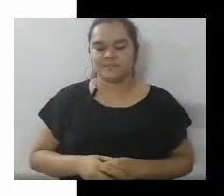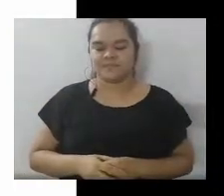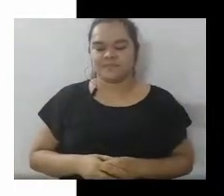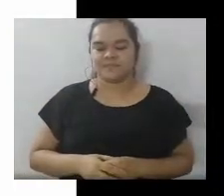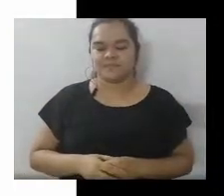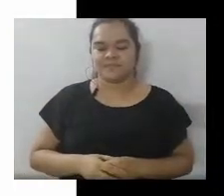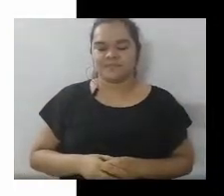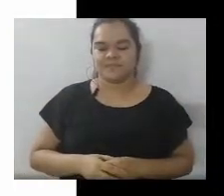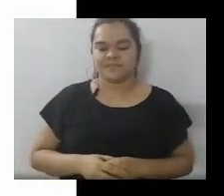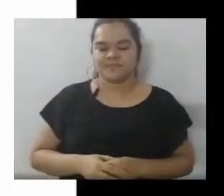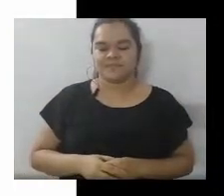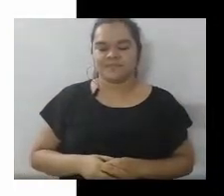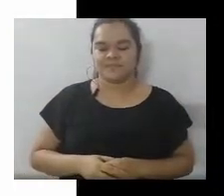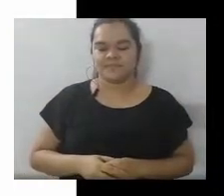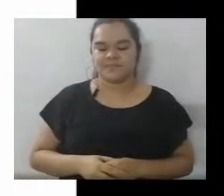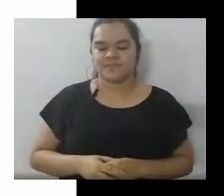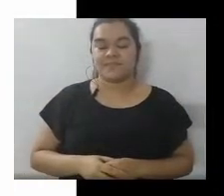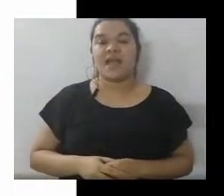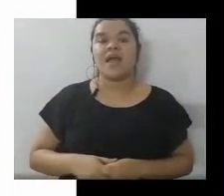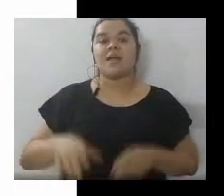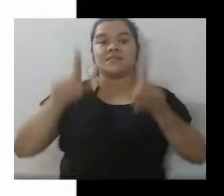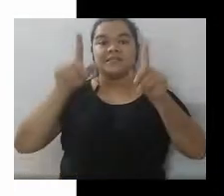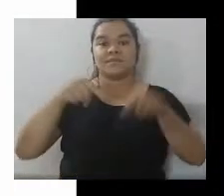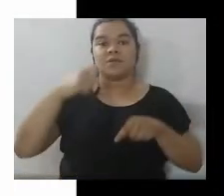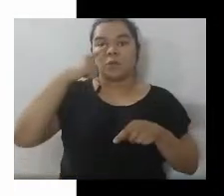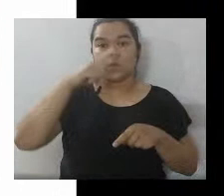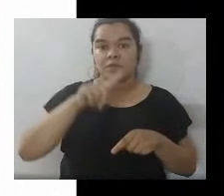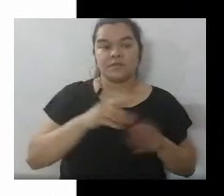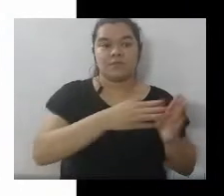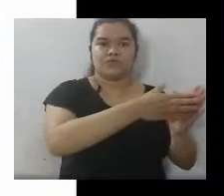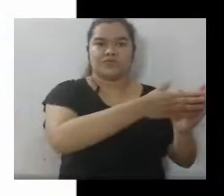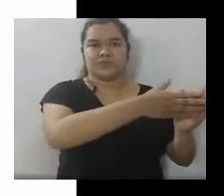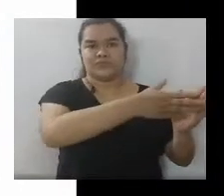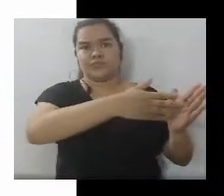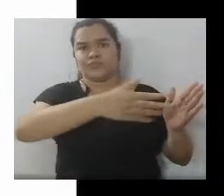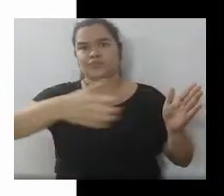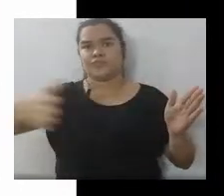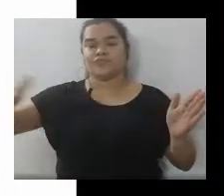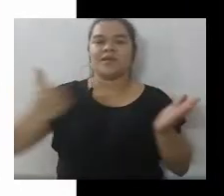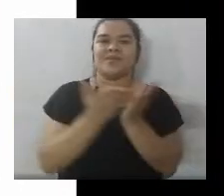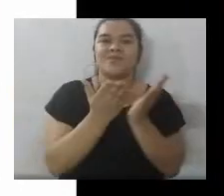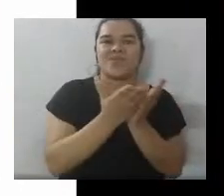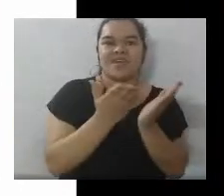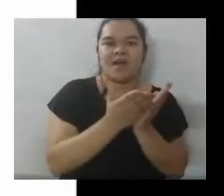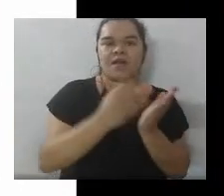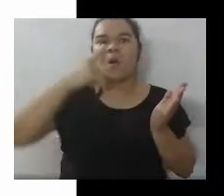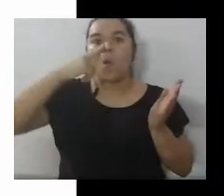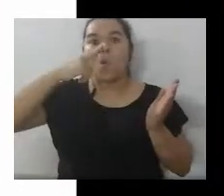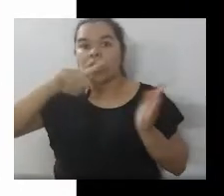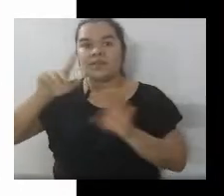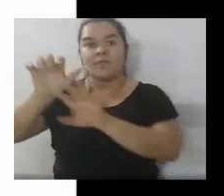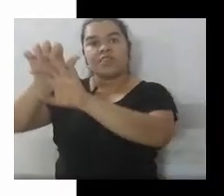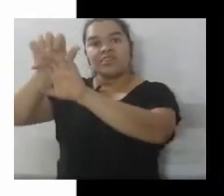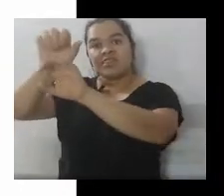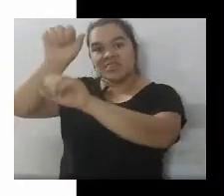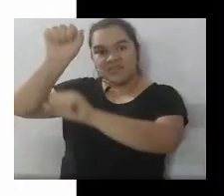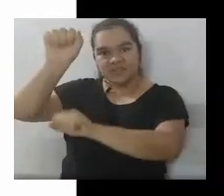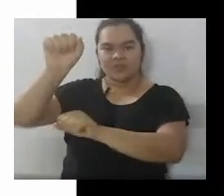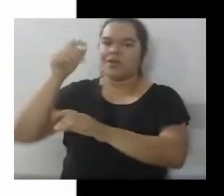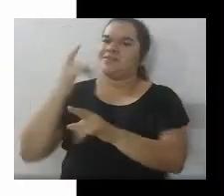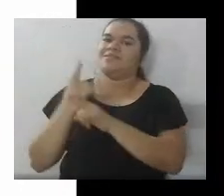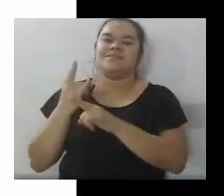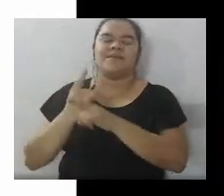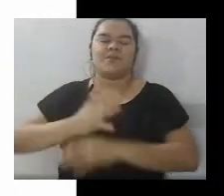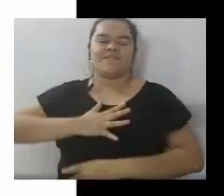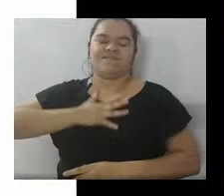sí, siempre es buena. Obtener ese título siempre es